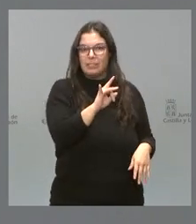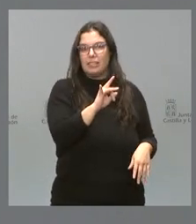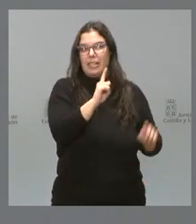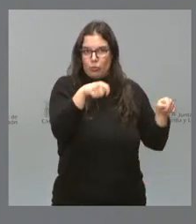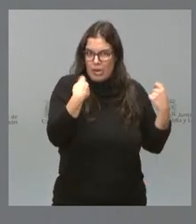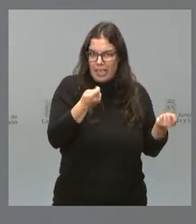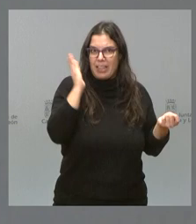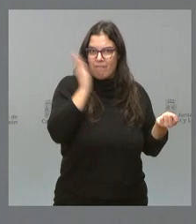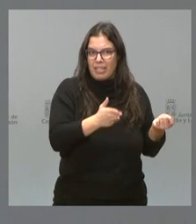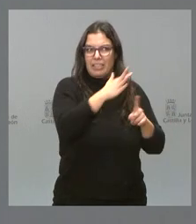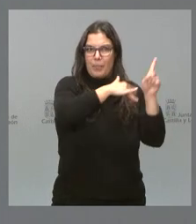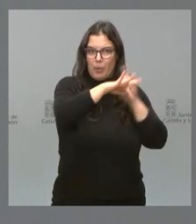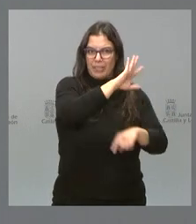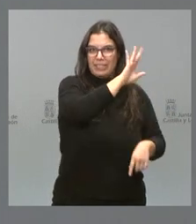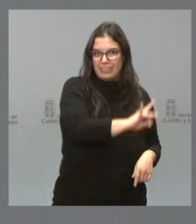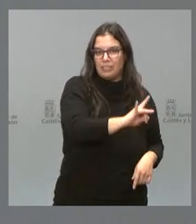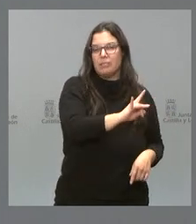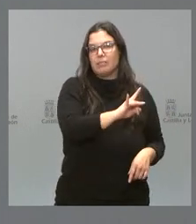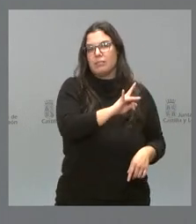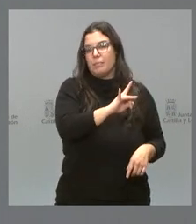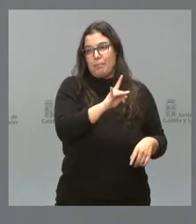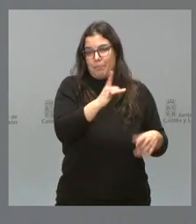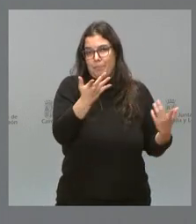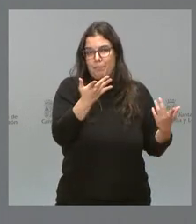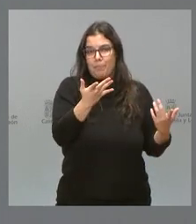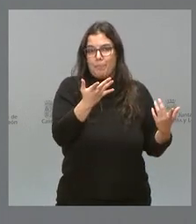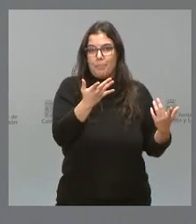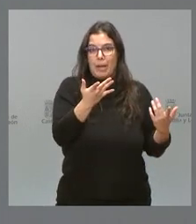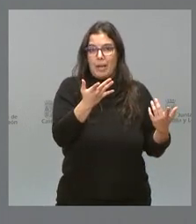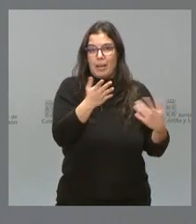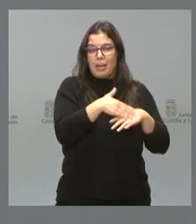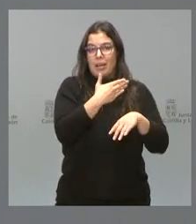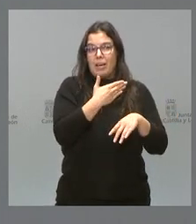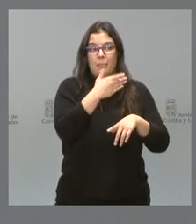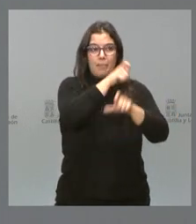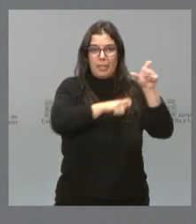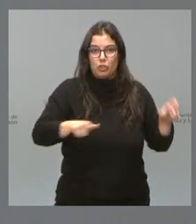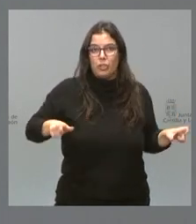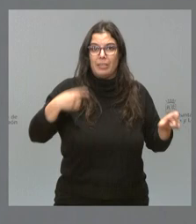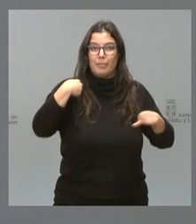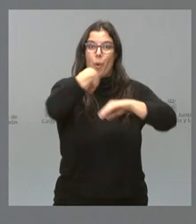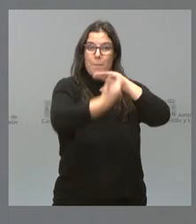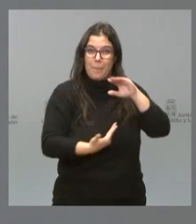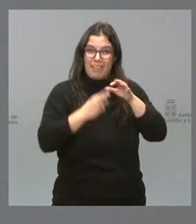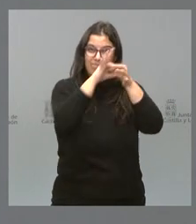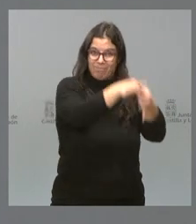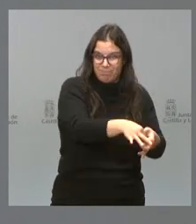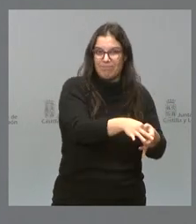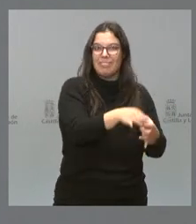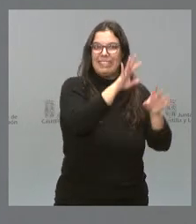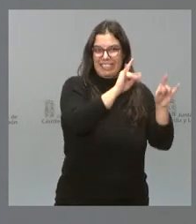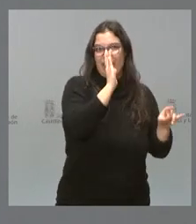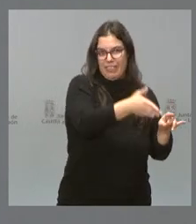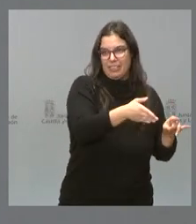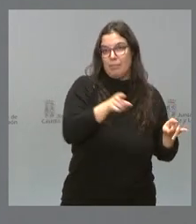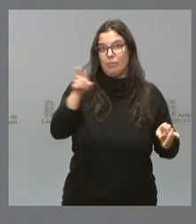para el medio ambiente y para el mundo de las personas que estaban vinculadas productivas al desarrollo